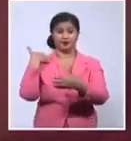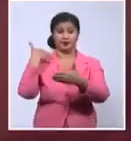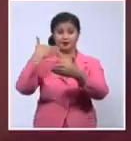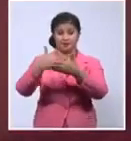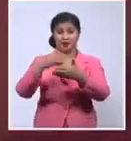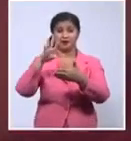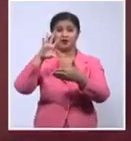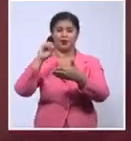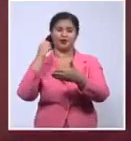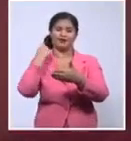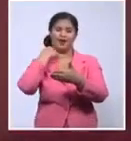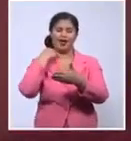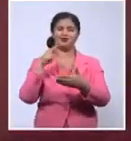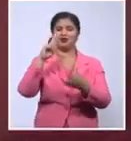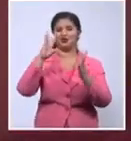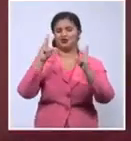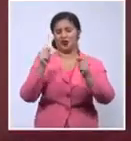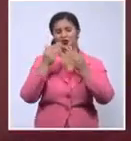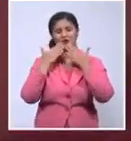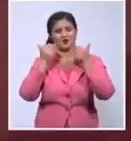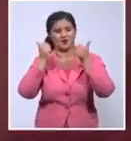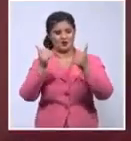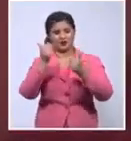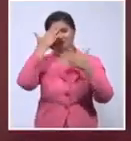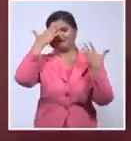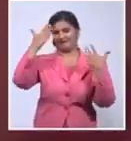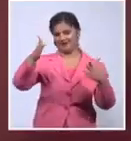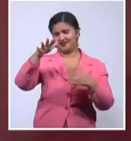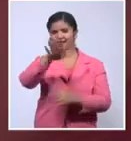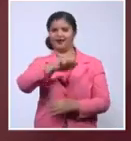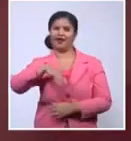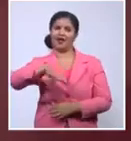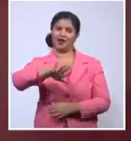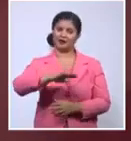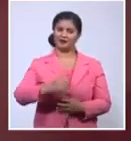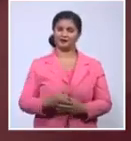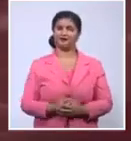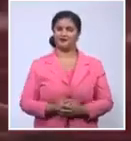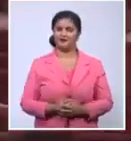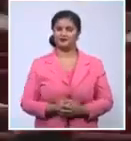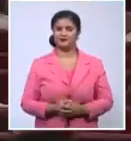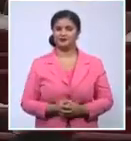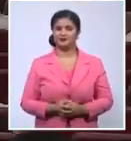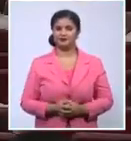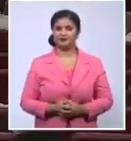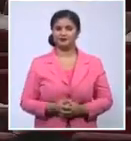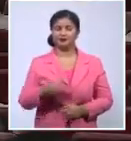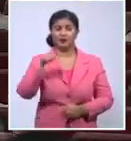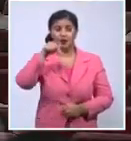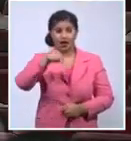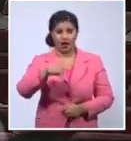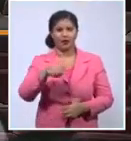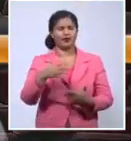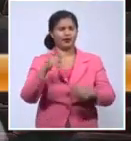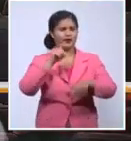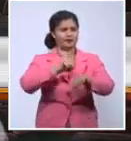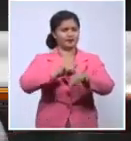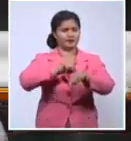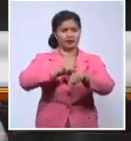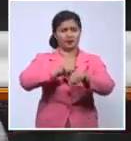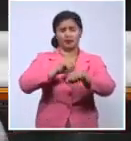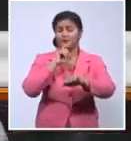resultados relevantes. Al arribar a este aniversario, en un mundo que cada vez se torna más convulso